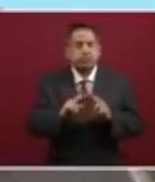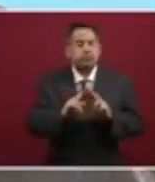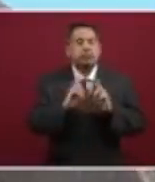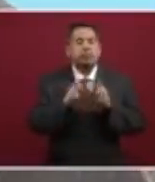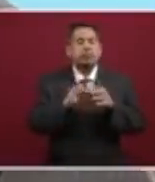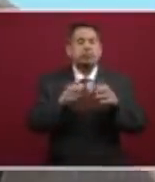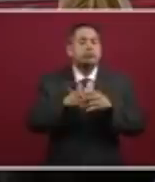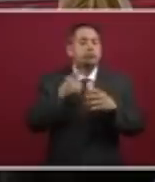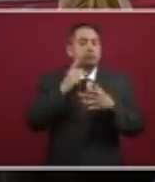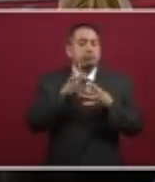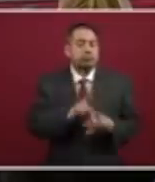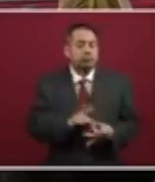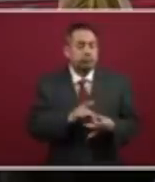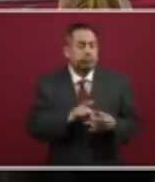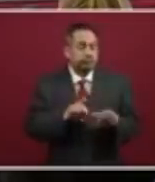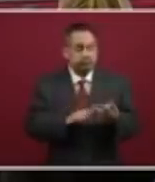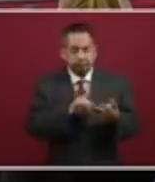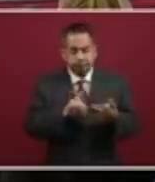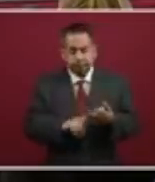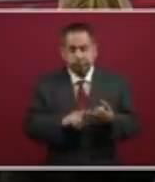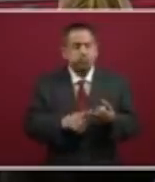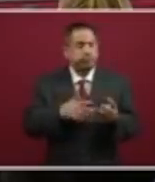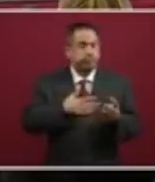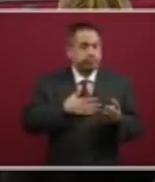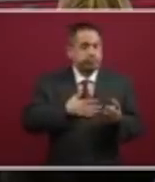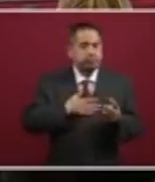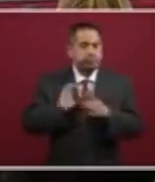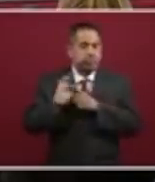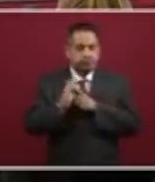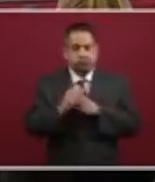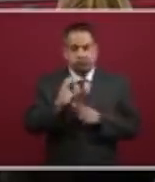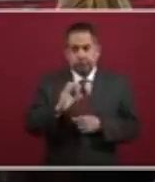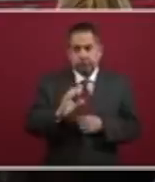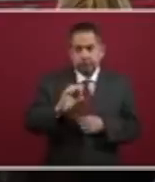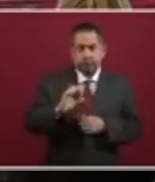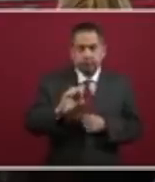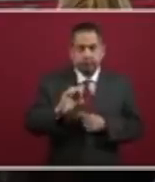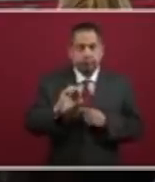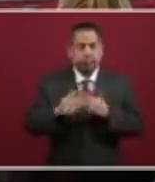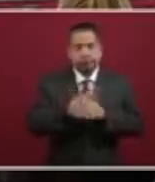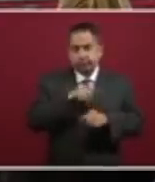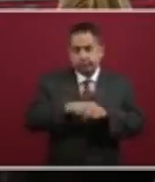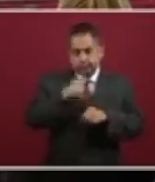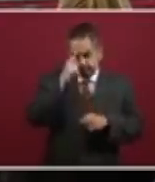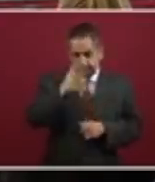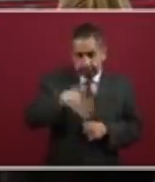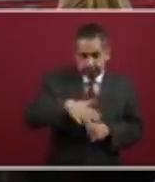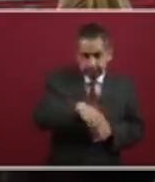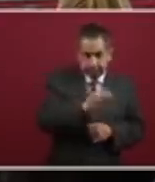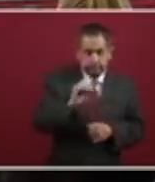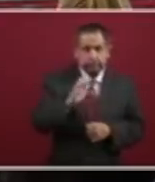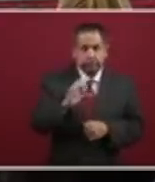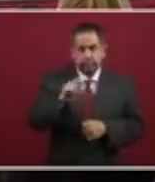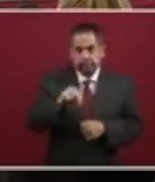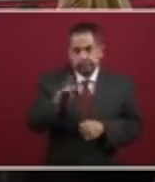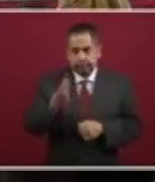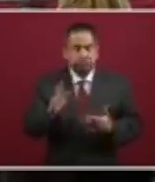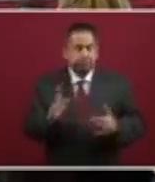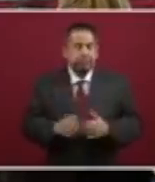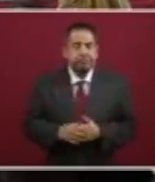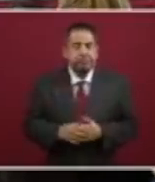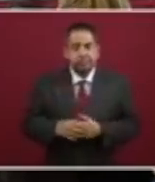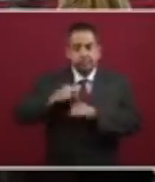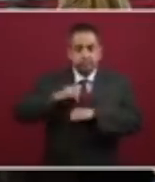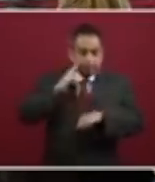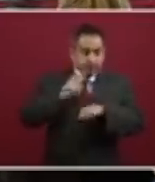Políticas en Materia de Derechos Humanos y particularmente la Comisión Nacional de Búsqueda, que es el órgano responsable de